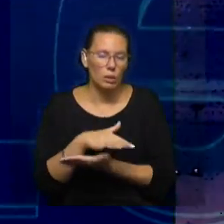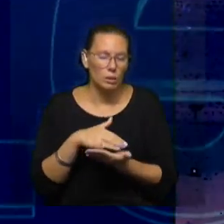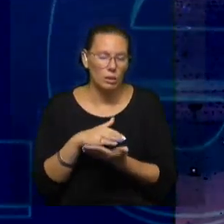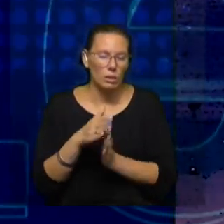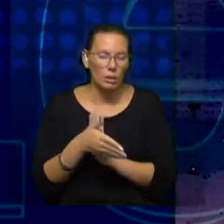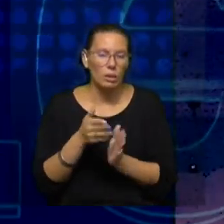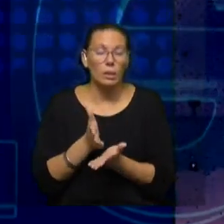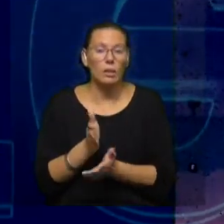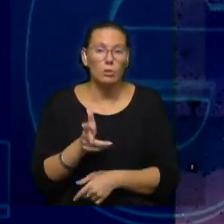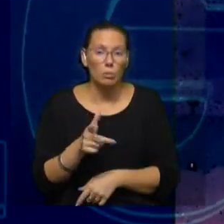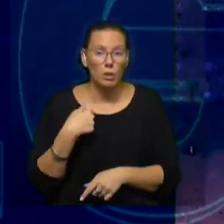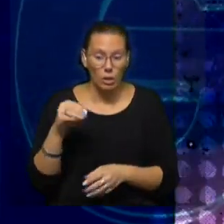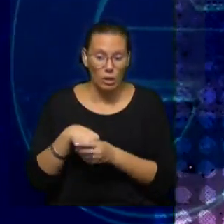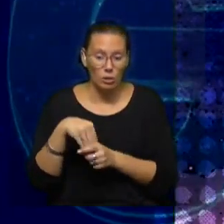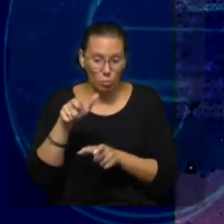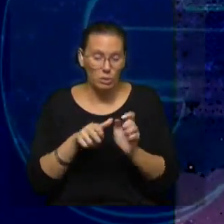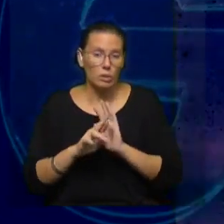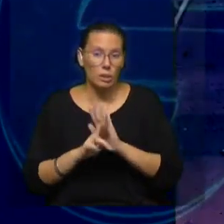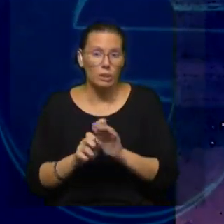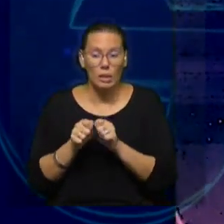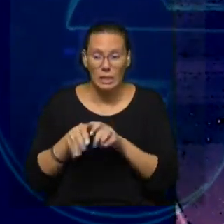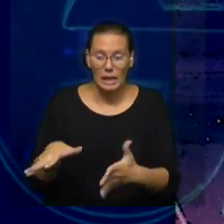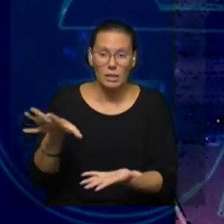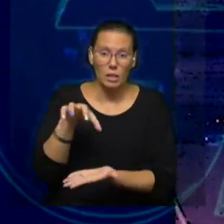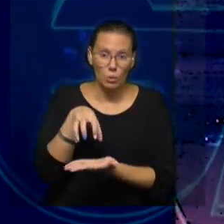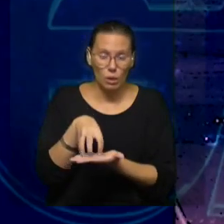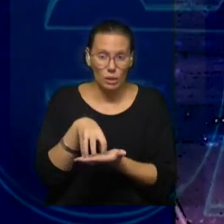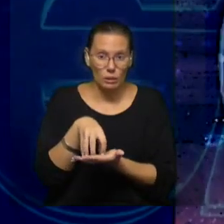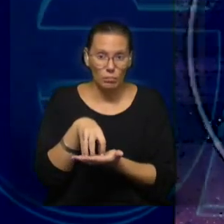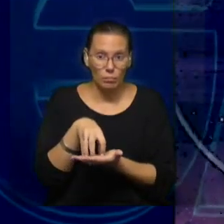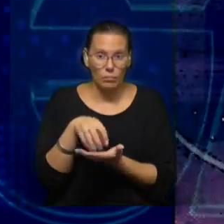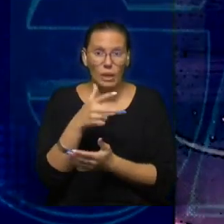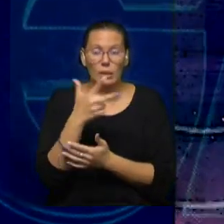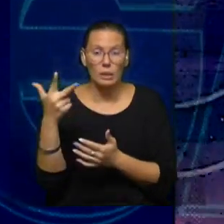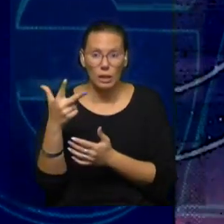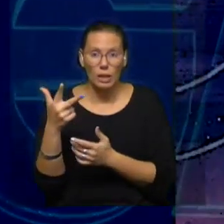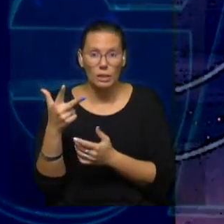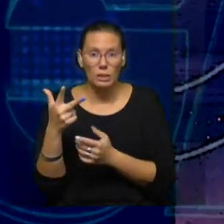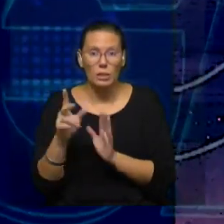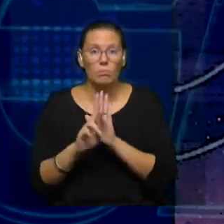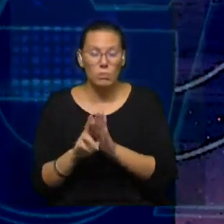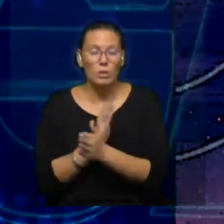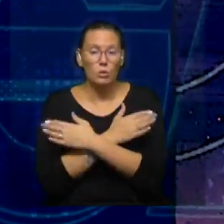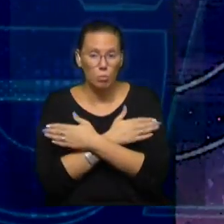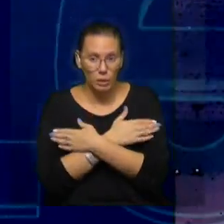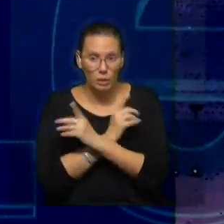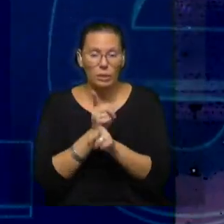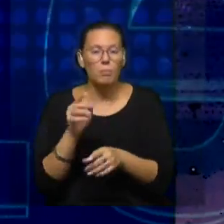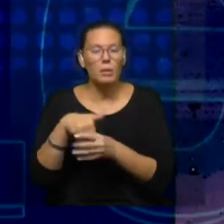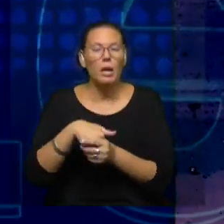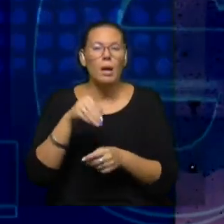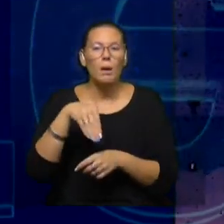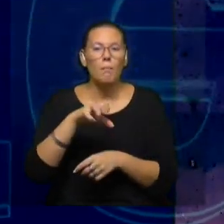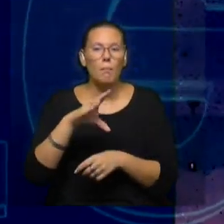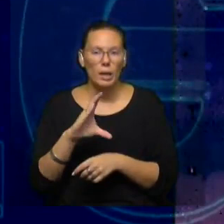de esta red de la que venimos hablando, de esta red de sitios, tres delegados, tres suplentes, está integrada además por el MEC, por